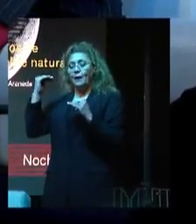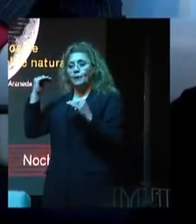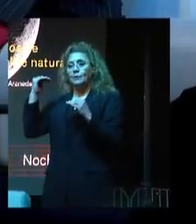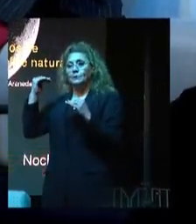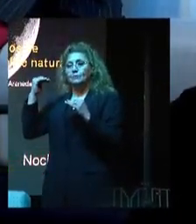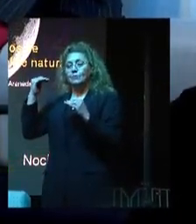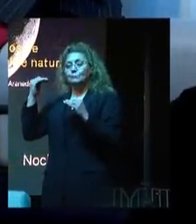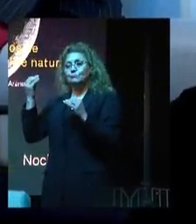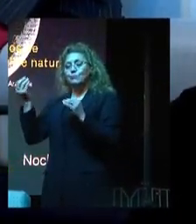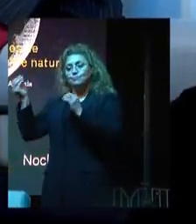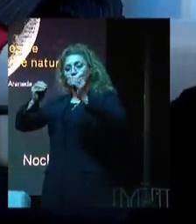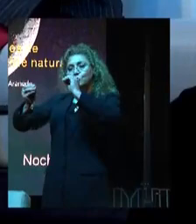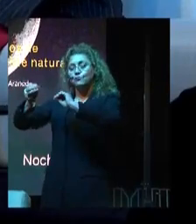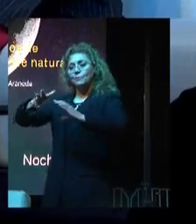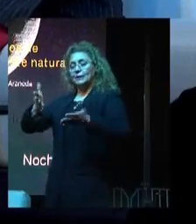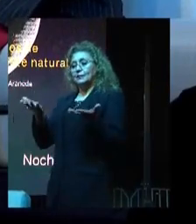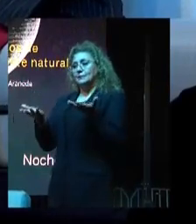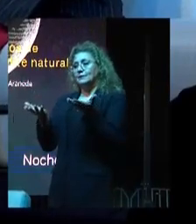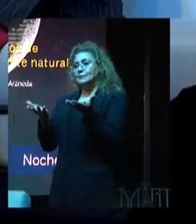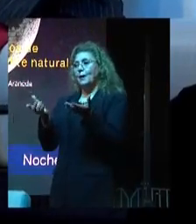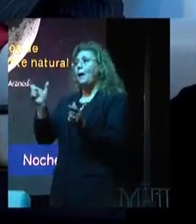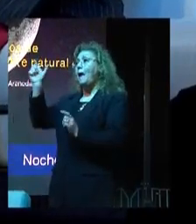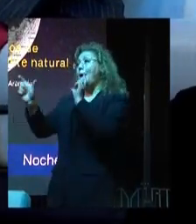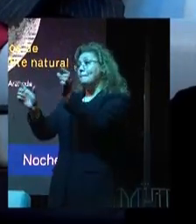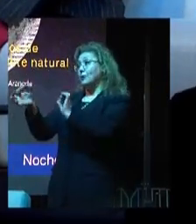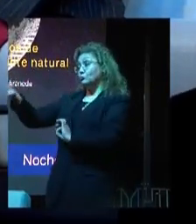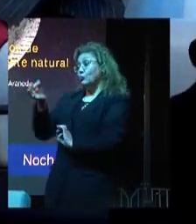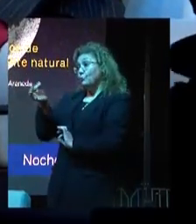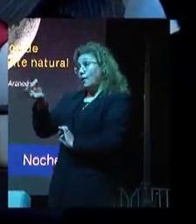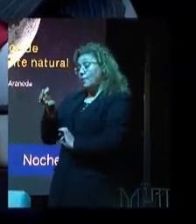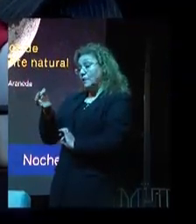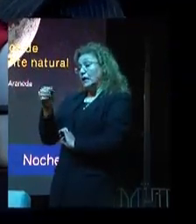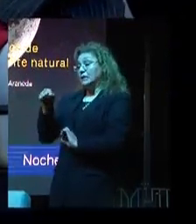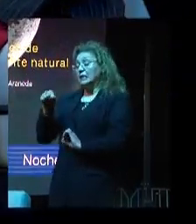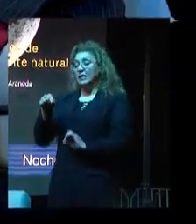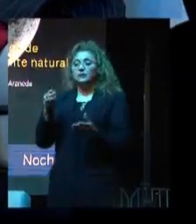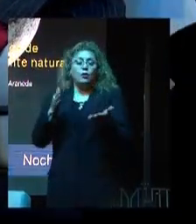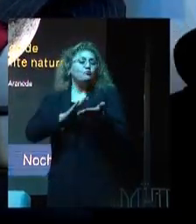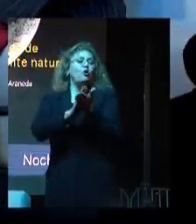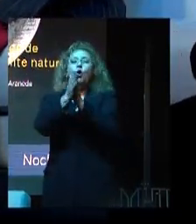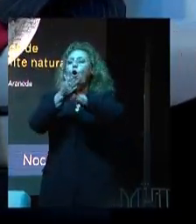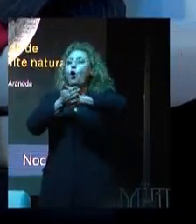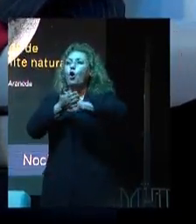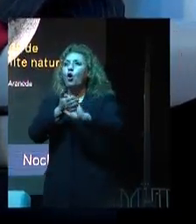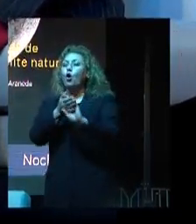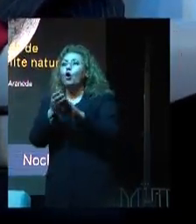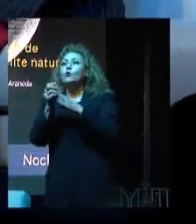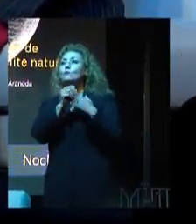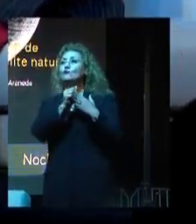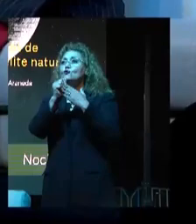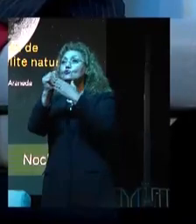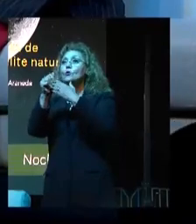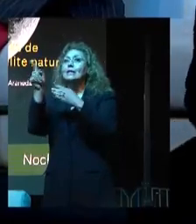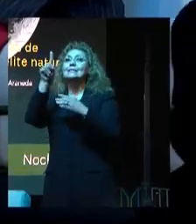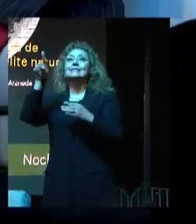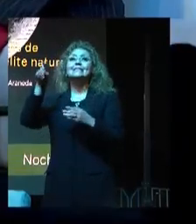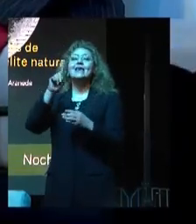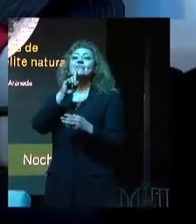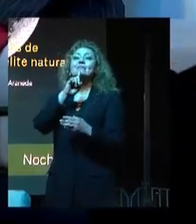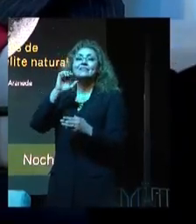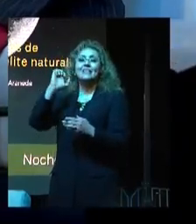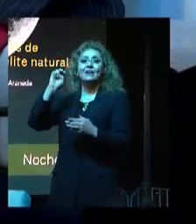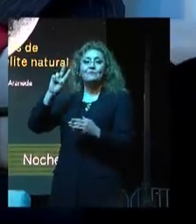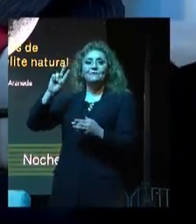Uno de los mayores argumentos que usan los conspiranoicos de que esto fue todo dirigido por Steven Spielberg porque se movía la bandera